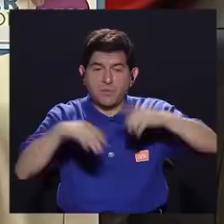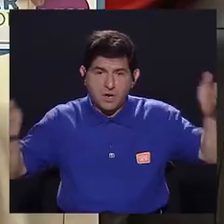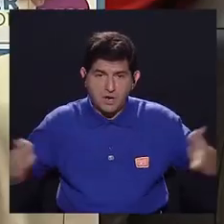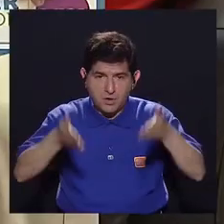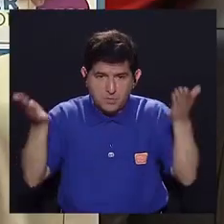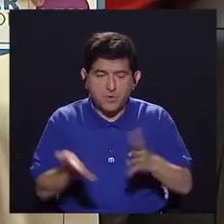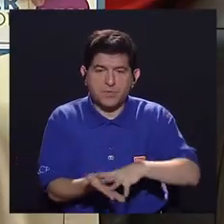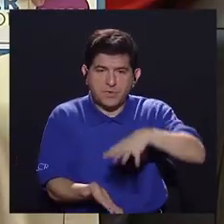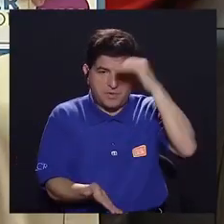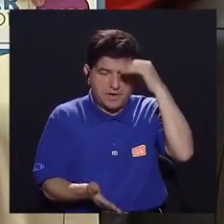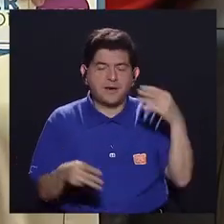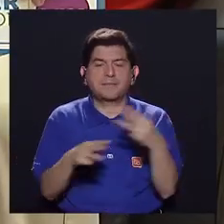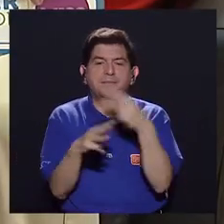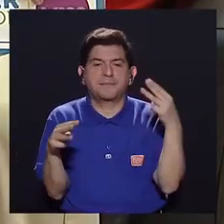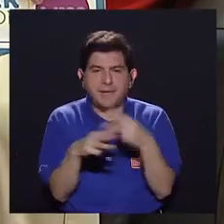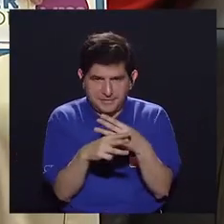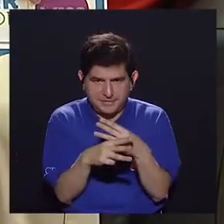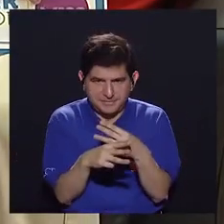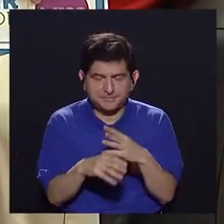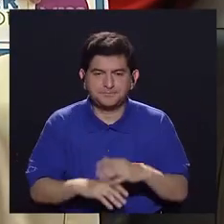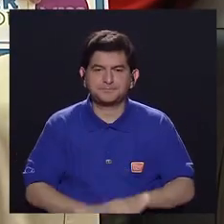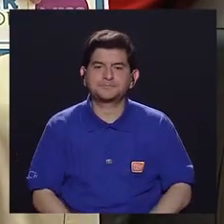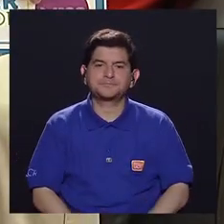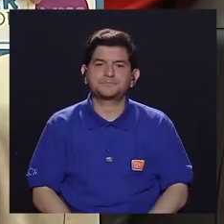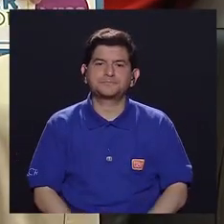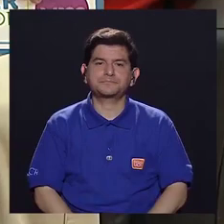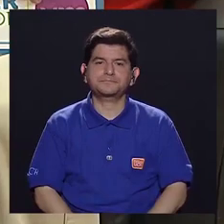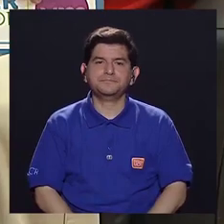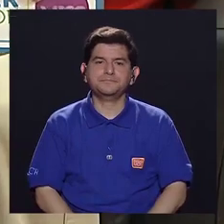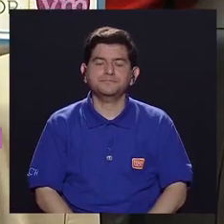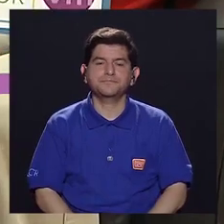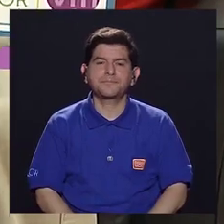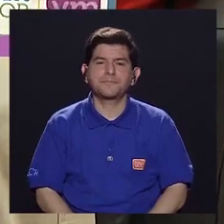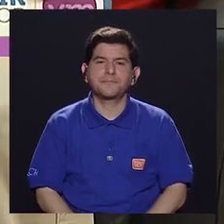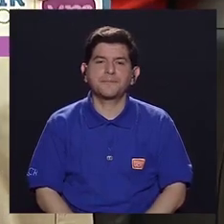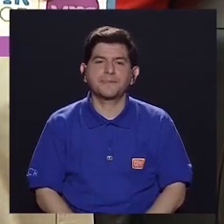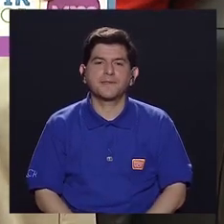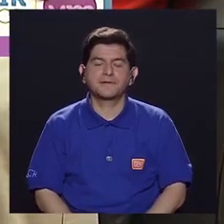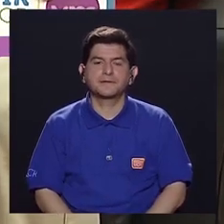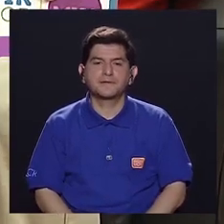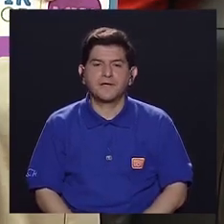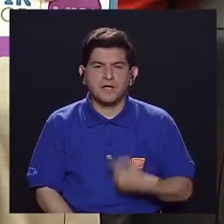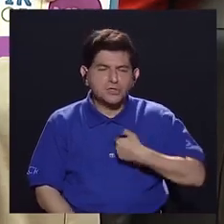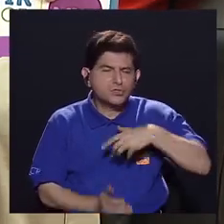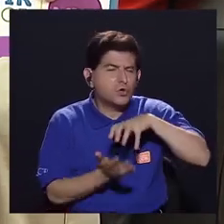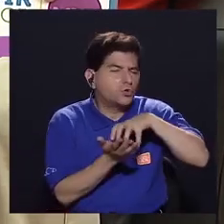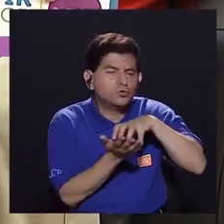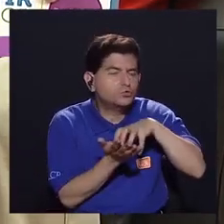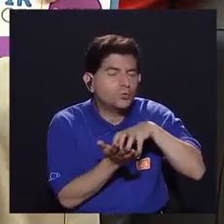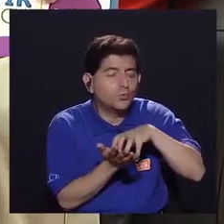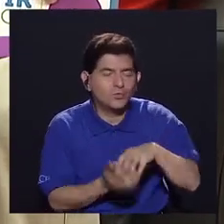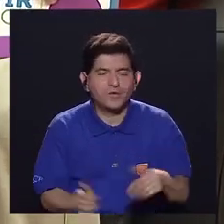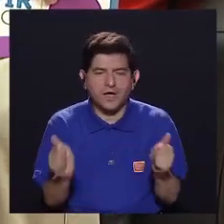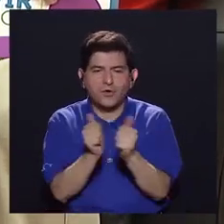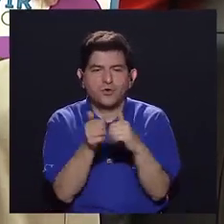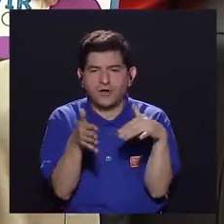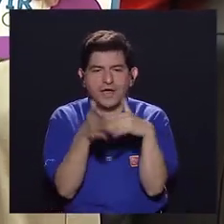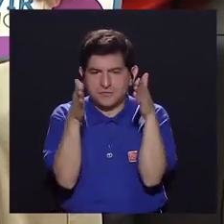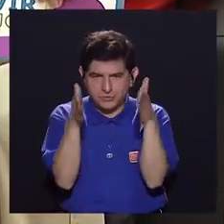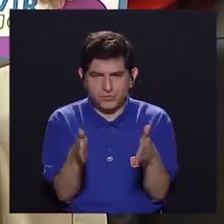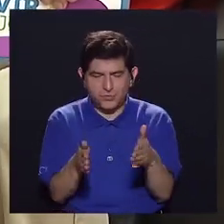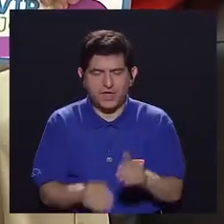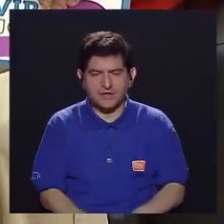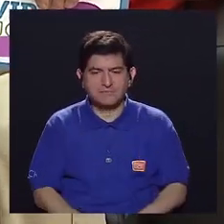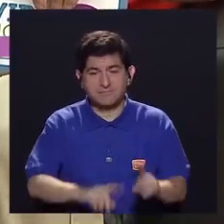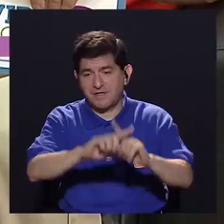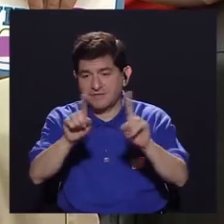estudiantes, pero que a la vez esté promoviendo el aprendizaje de las matemáticas. Ya. Gabriela, y con los, tengo la duda con